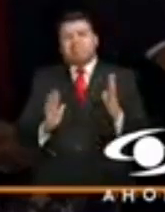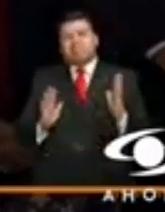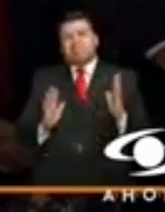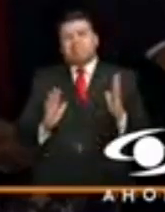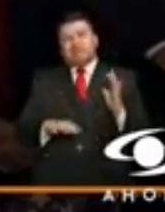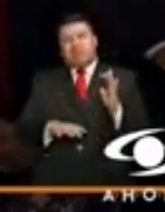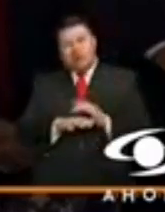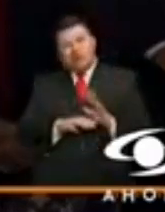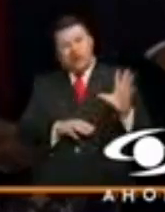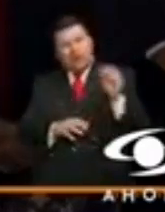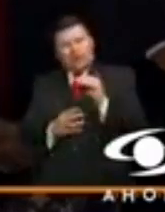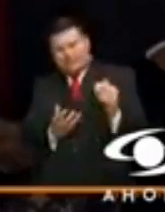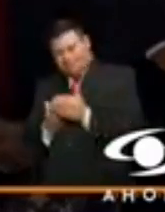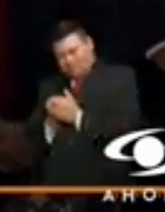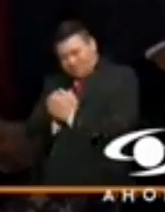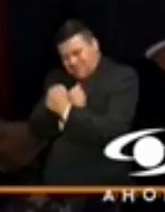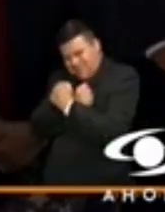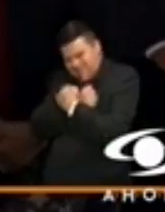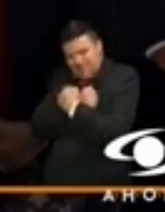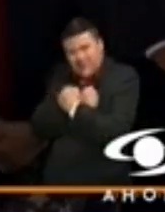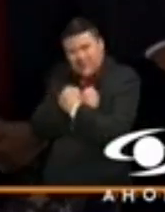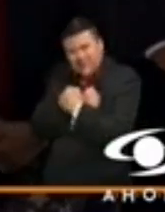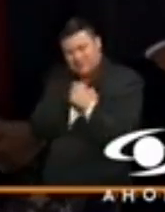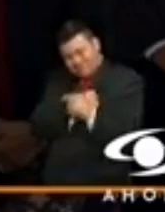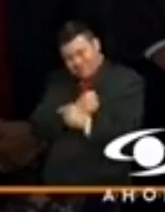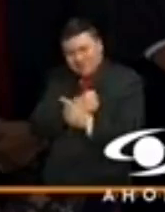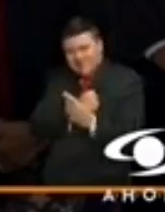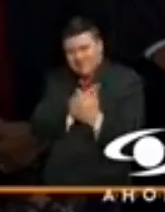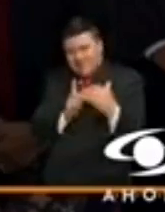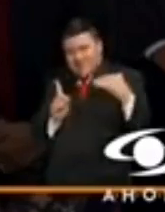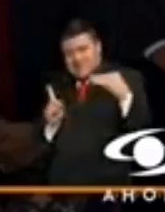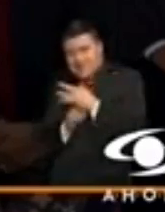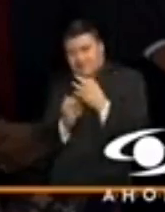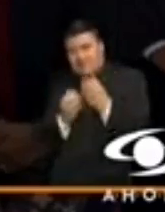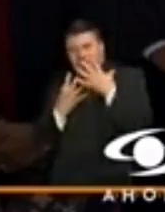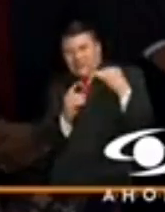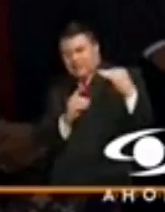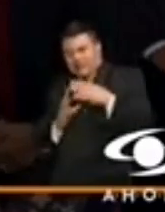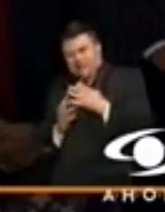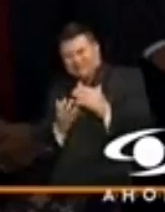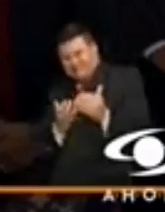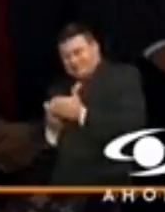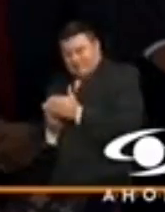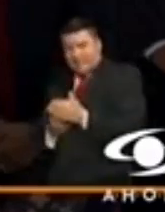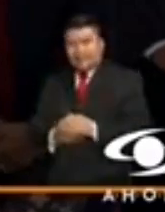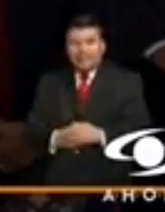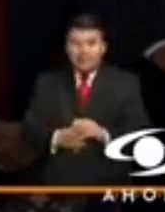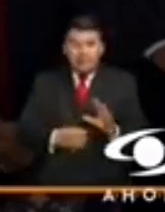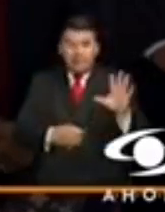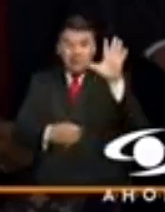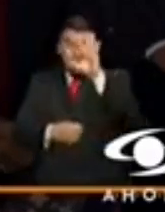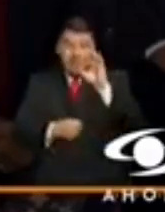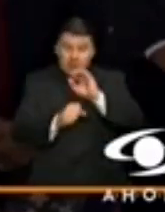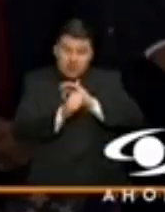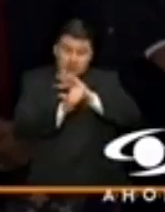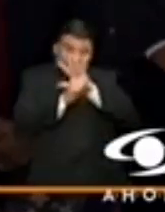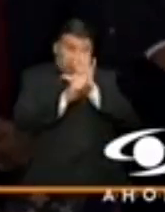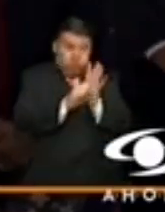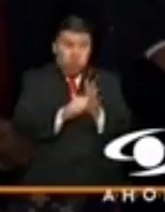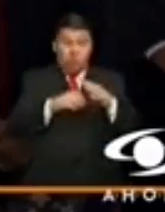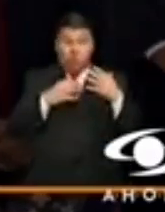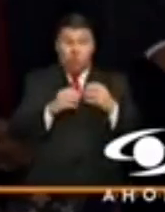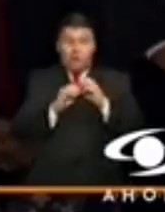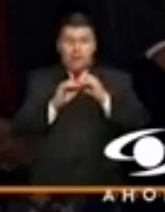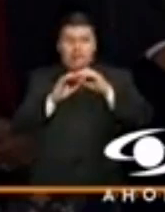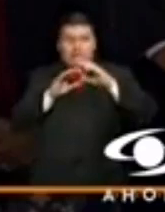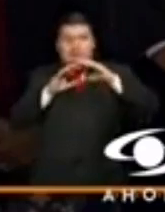que protegerlos con amor y evitarles los riesgos de contagio. El coronavirus, en su etapa